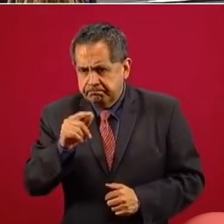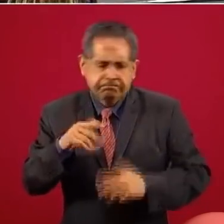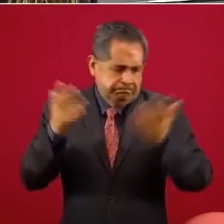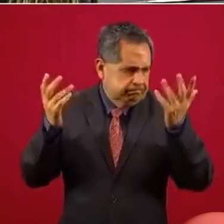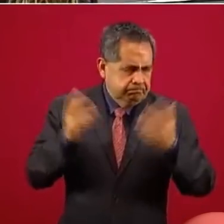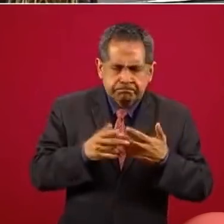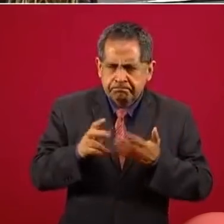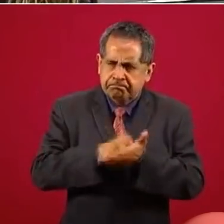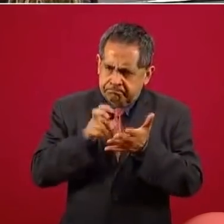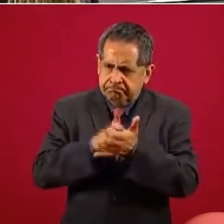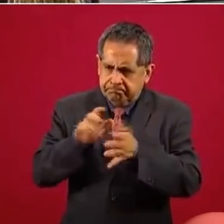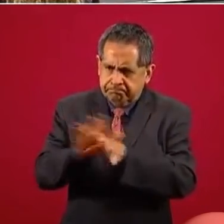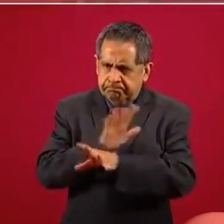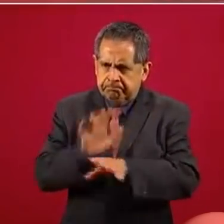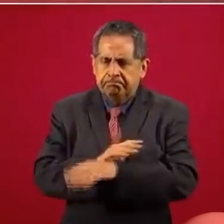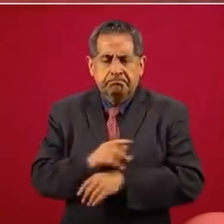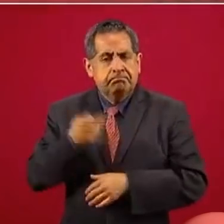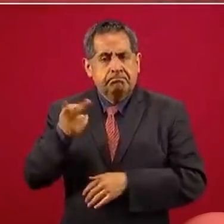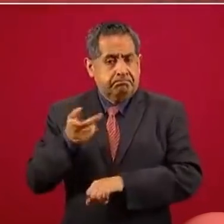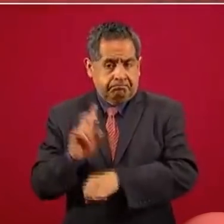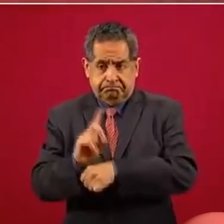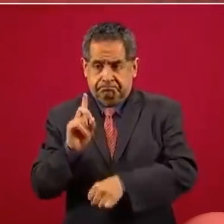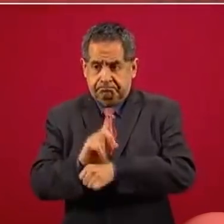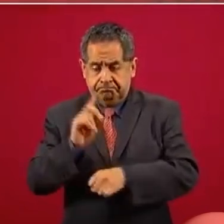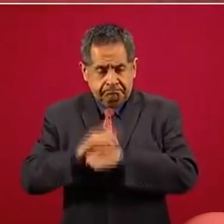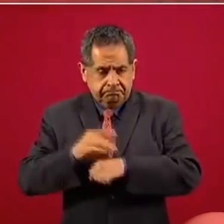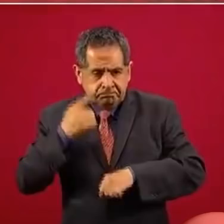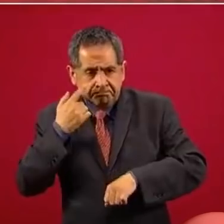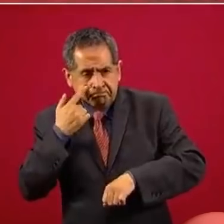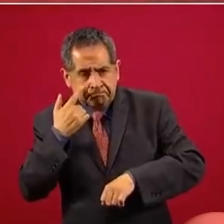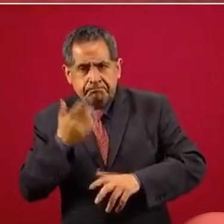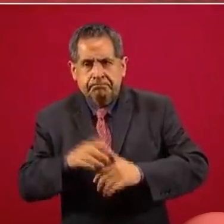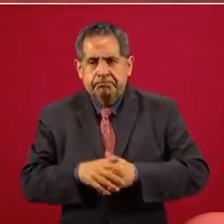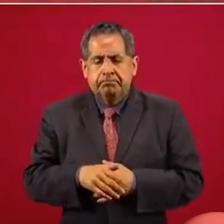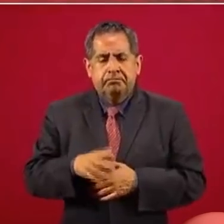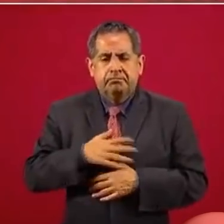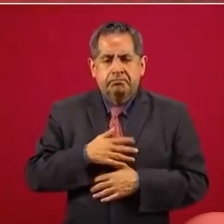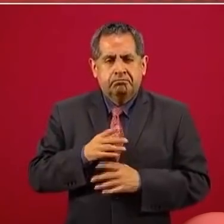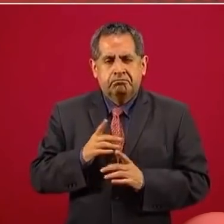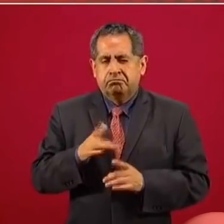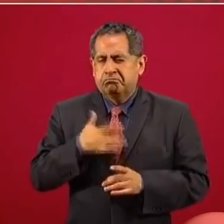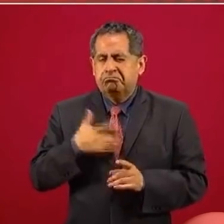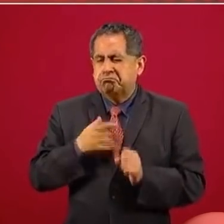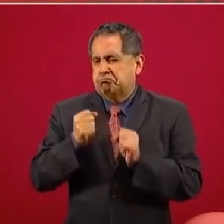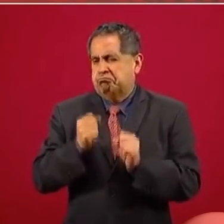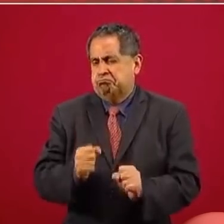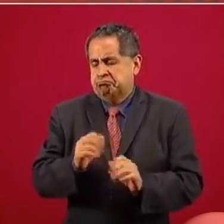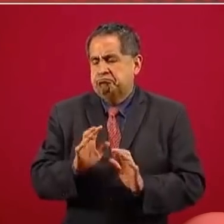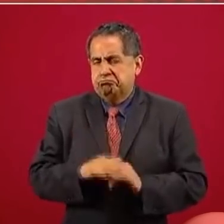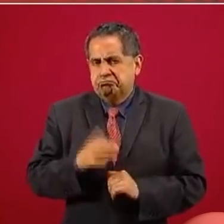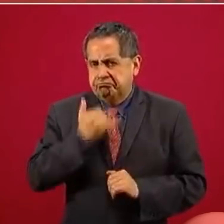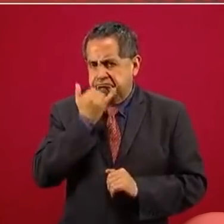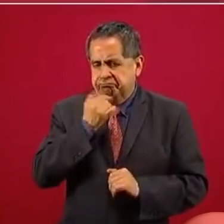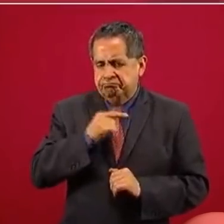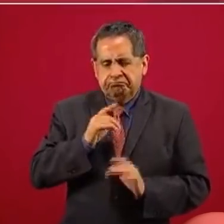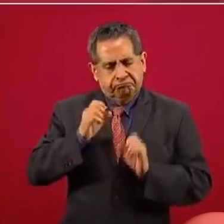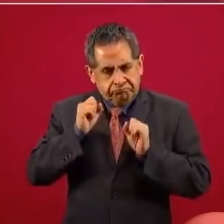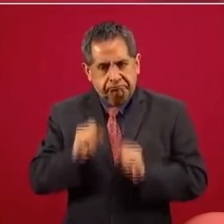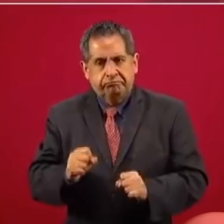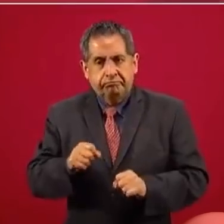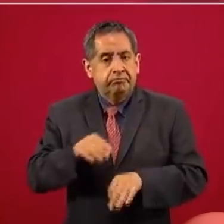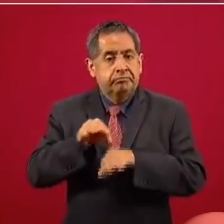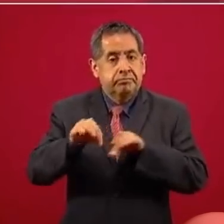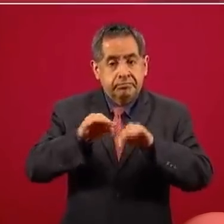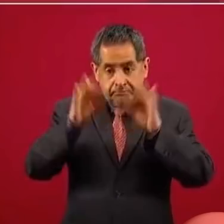inmediato. Pero llevamos un seguimiento diario. Yo diría, sin temor a equivocarme, que el trabajo consular